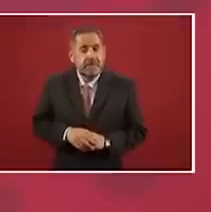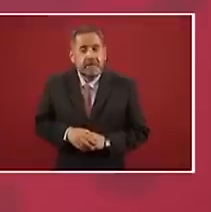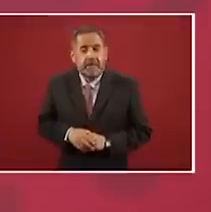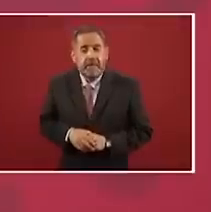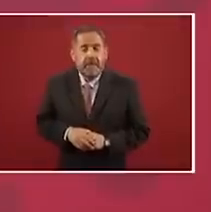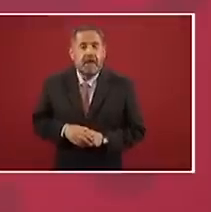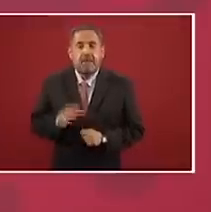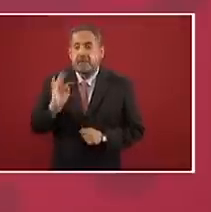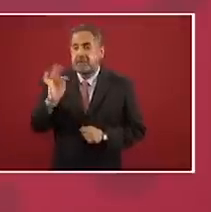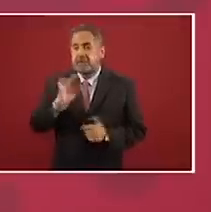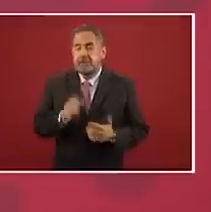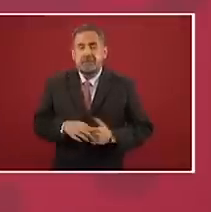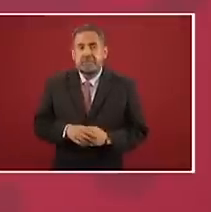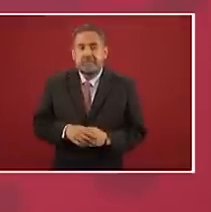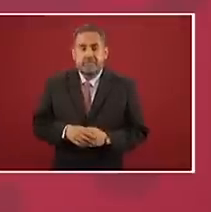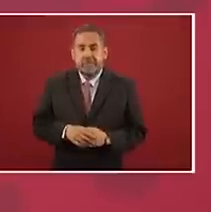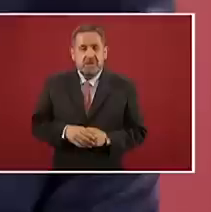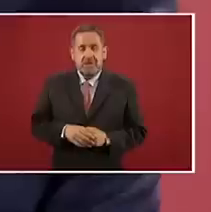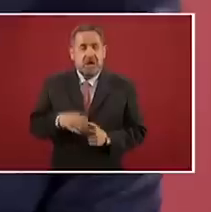se hubiese